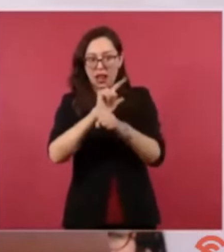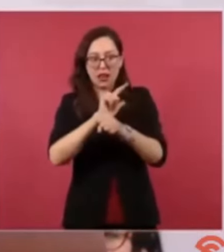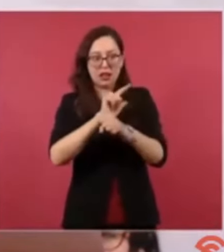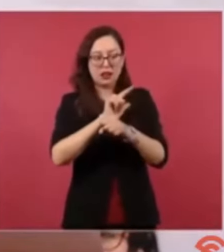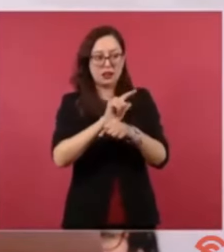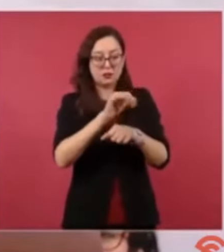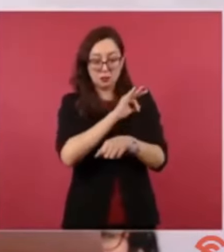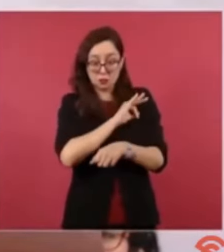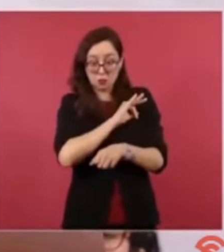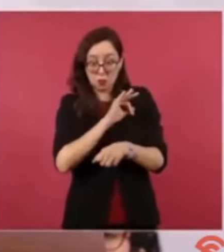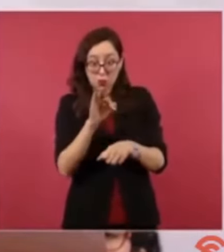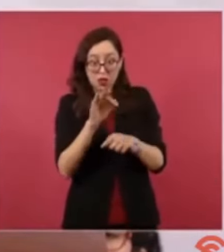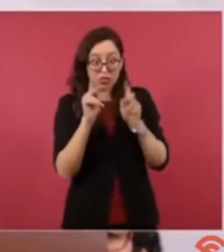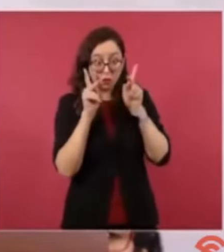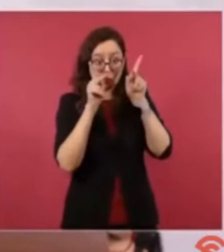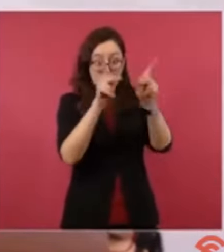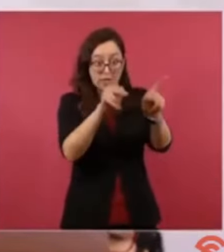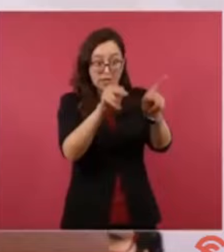igualan